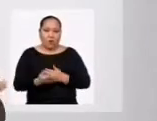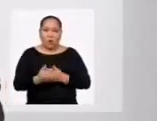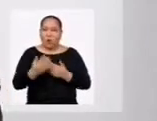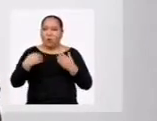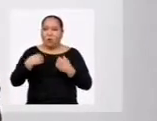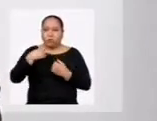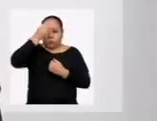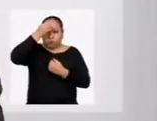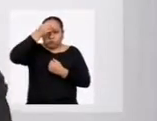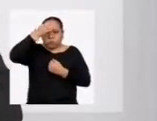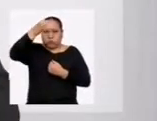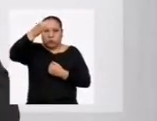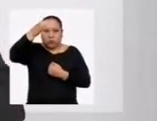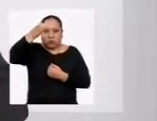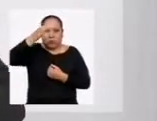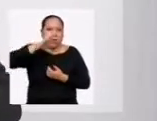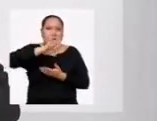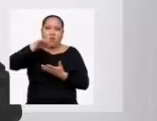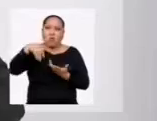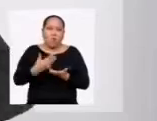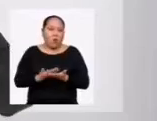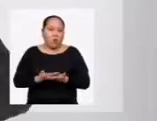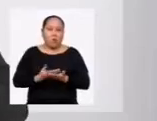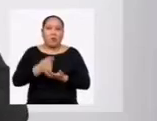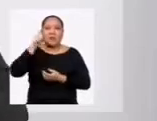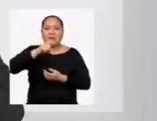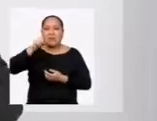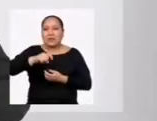el conocimiento del mundo, por lo que debemos